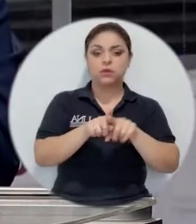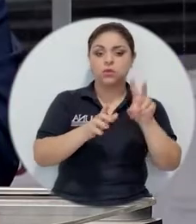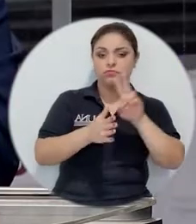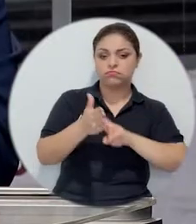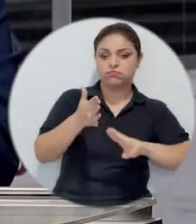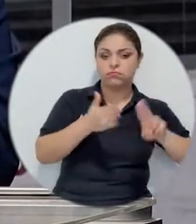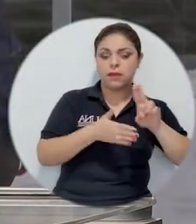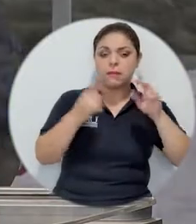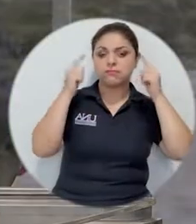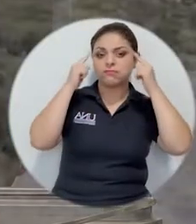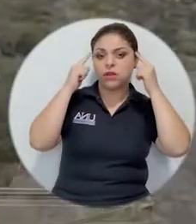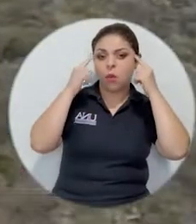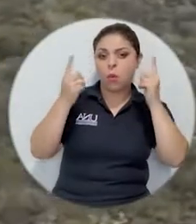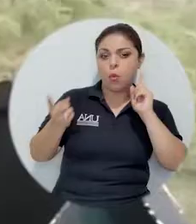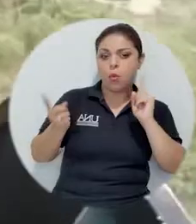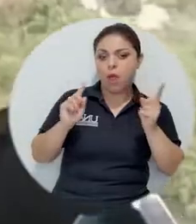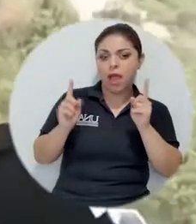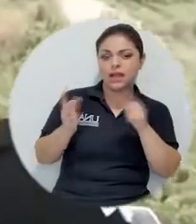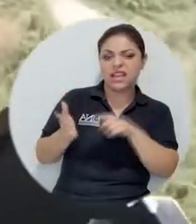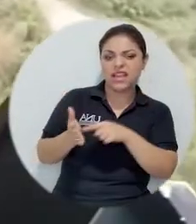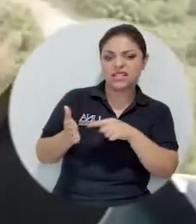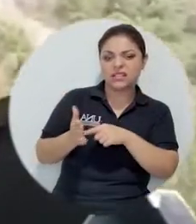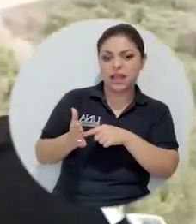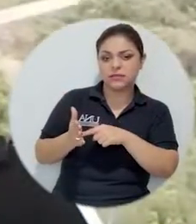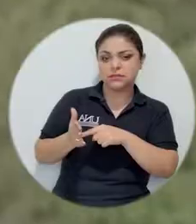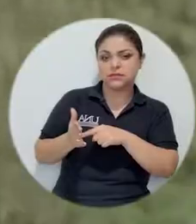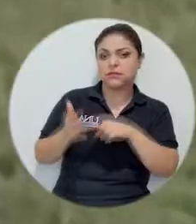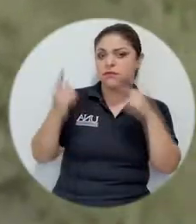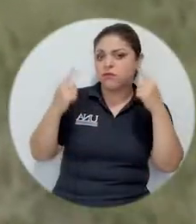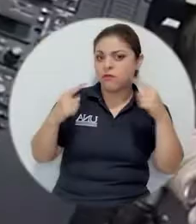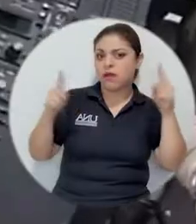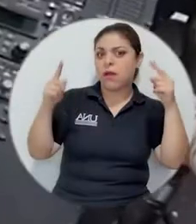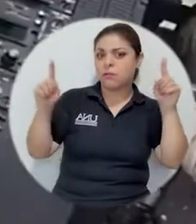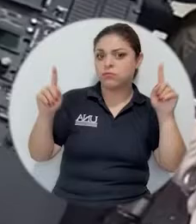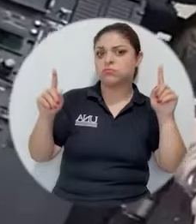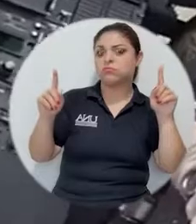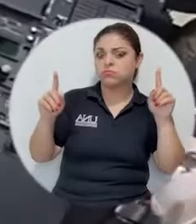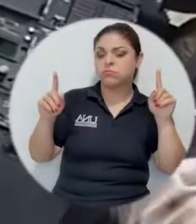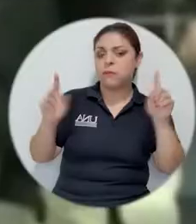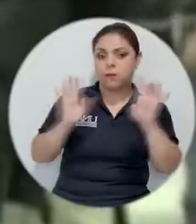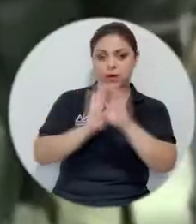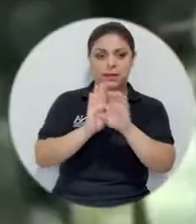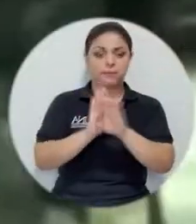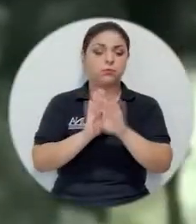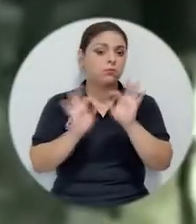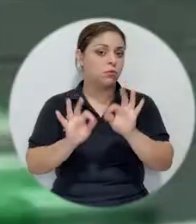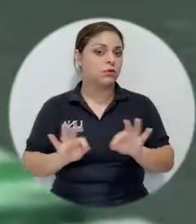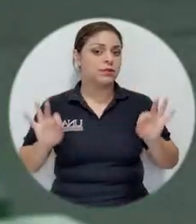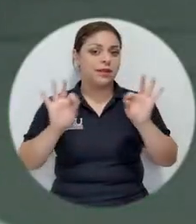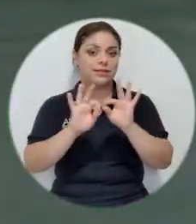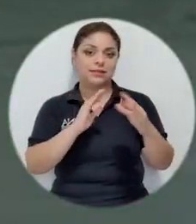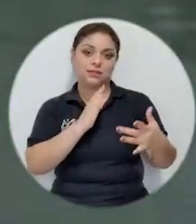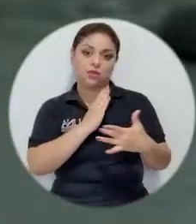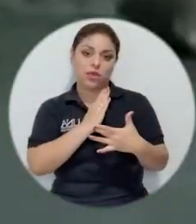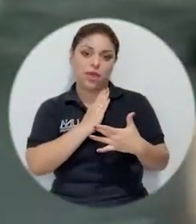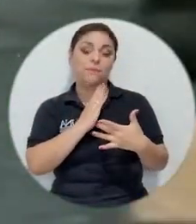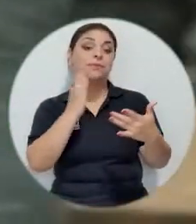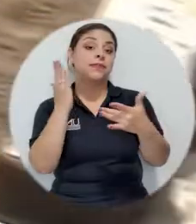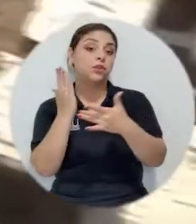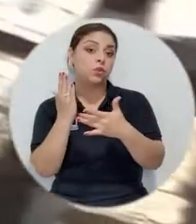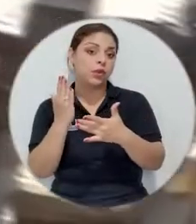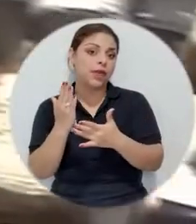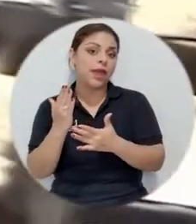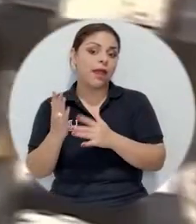cuáles son esas tendencias, porque hay un elemento que es fundamental, que tiene que ver con la tecnología. Conforme la tecnología